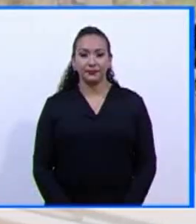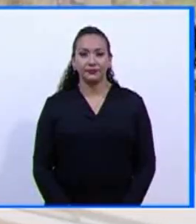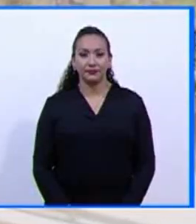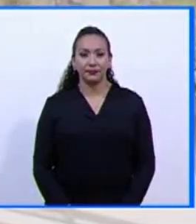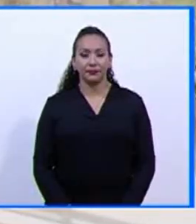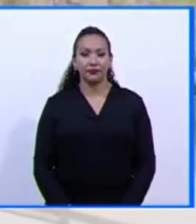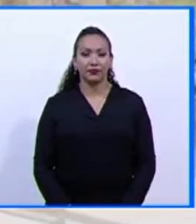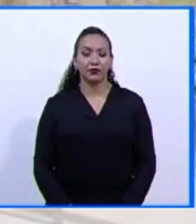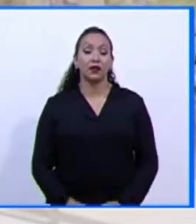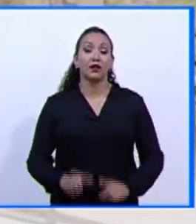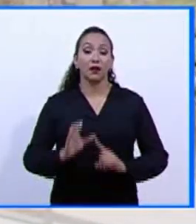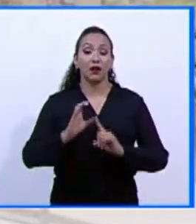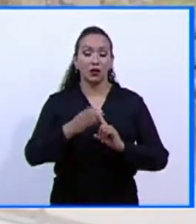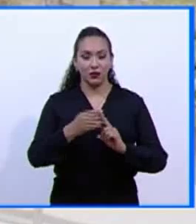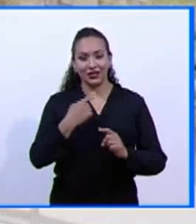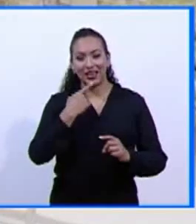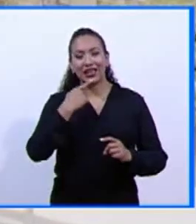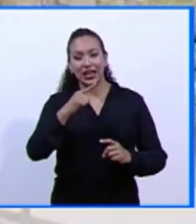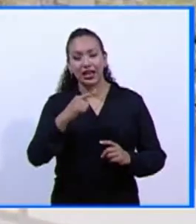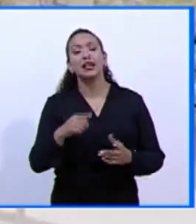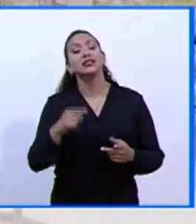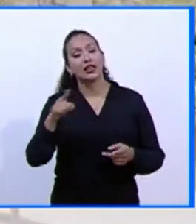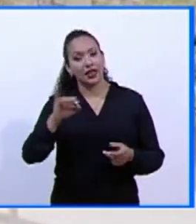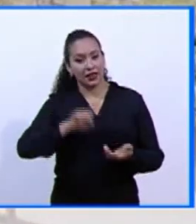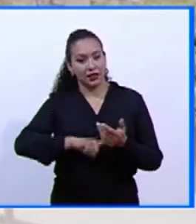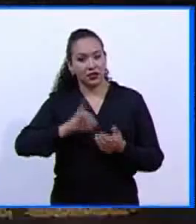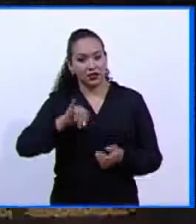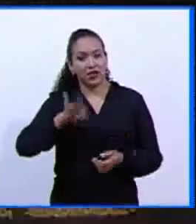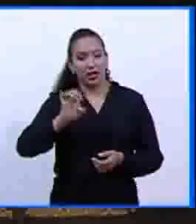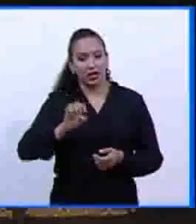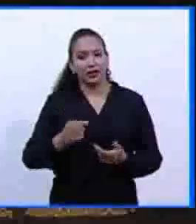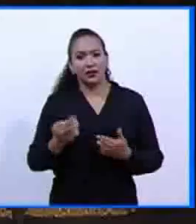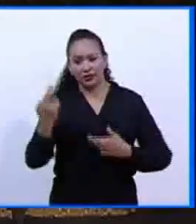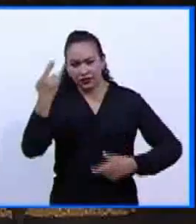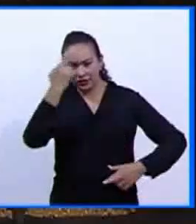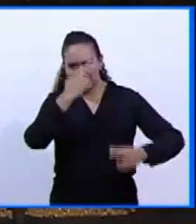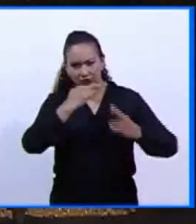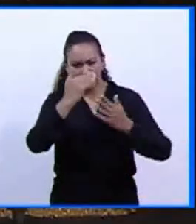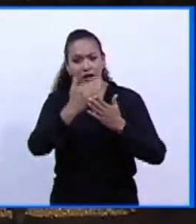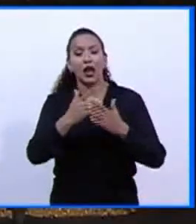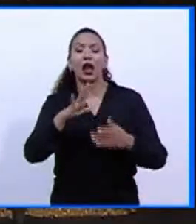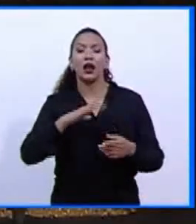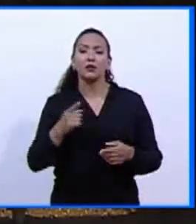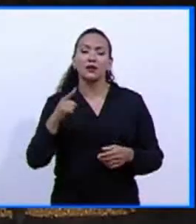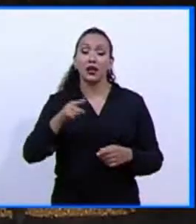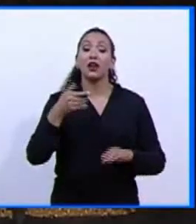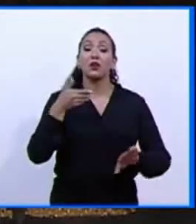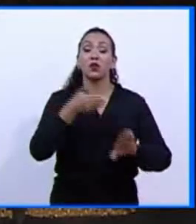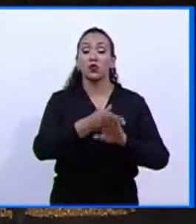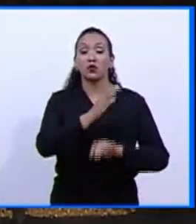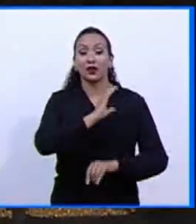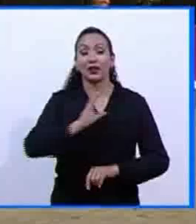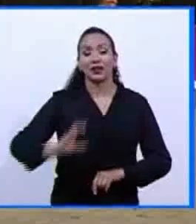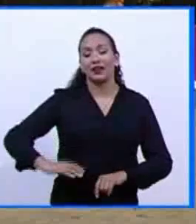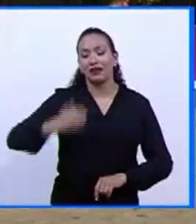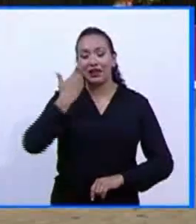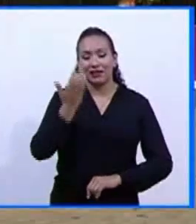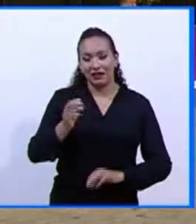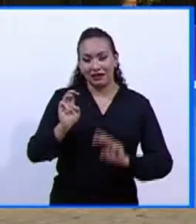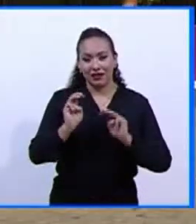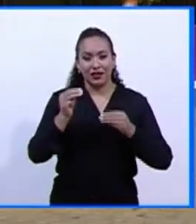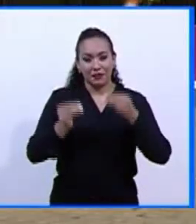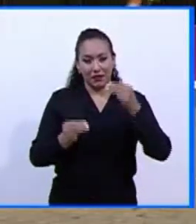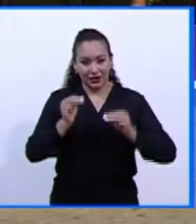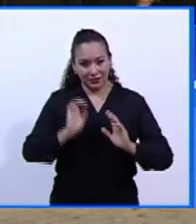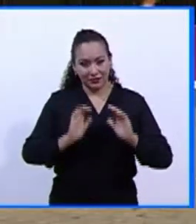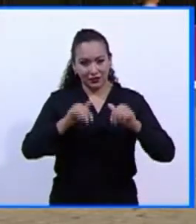Y la Comisión de Quejas y Denuncias del INE negó las medidas cautelares en contra de un candidato a magistrado de la Sala Superior